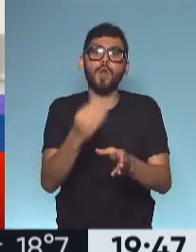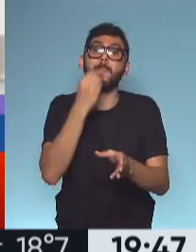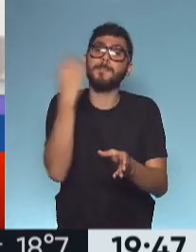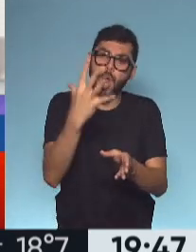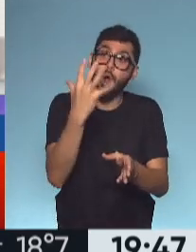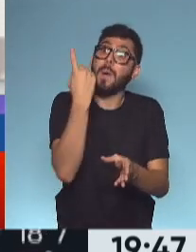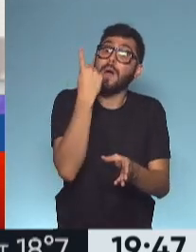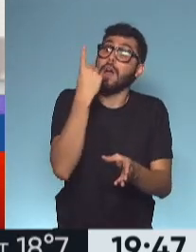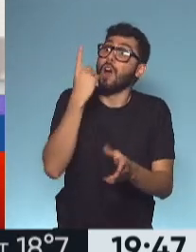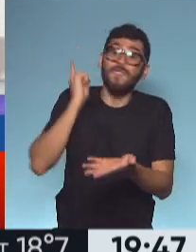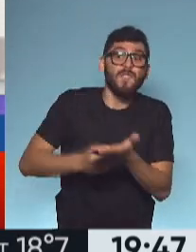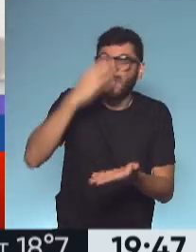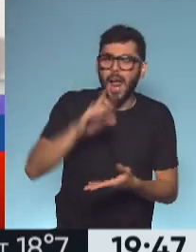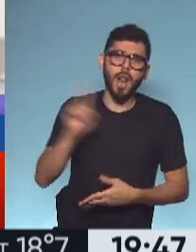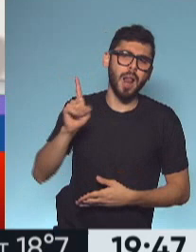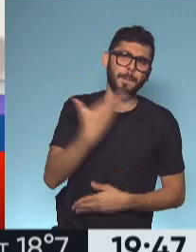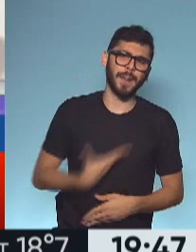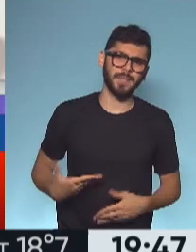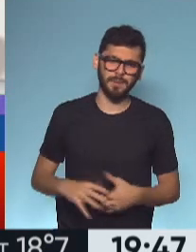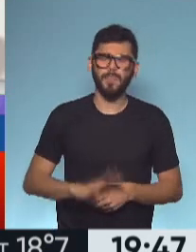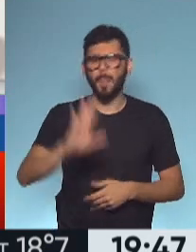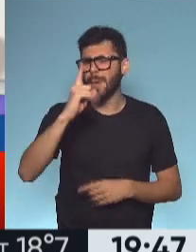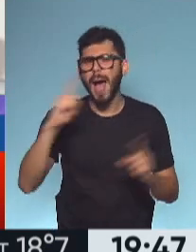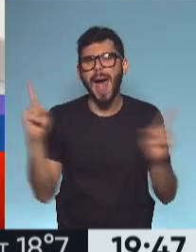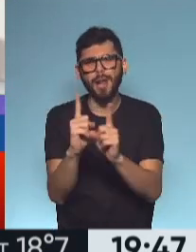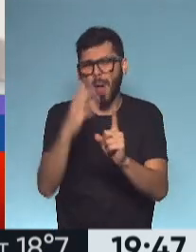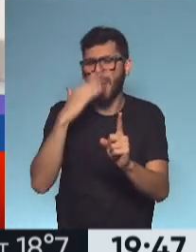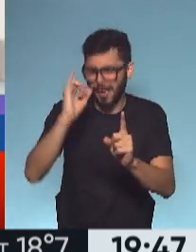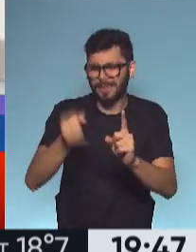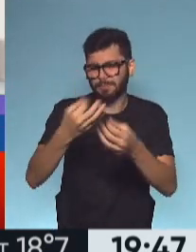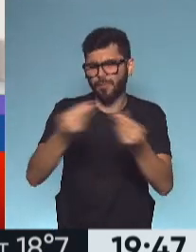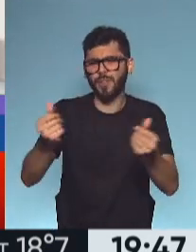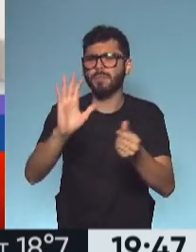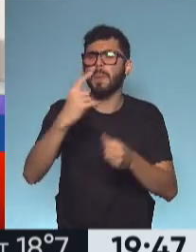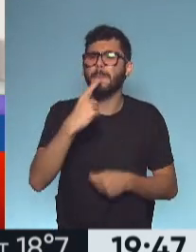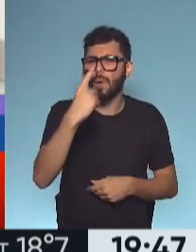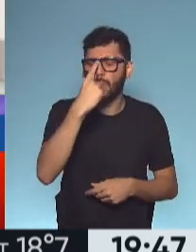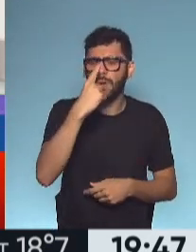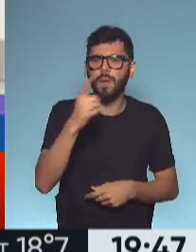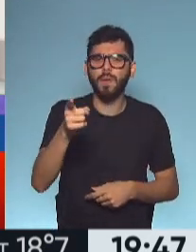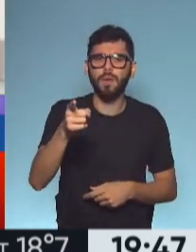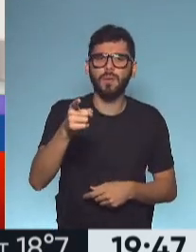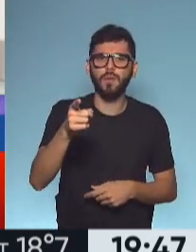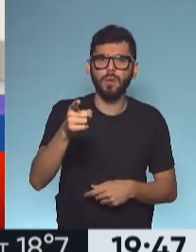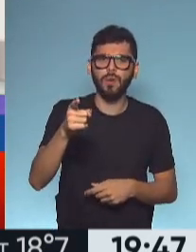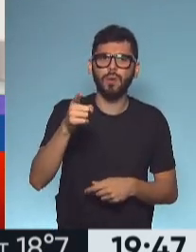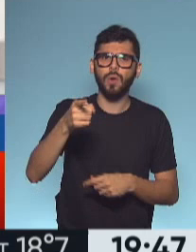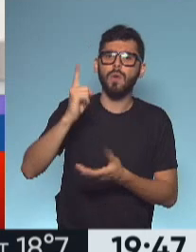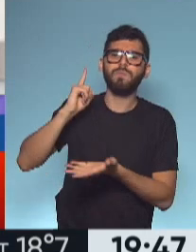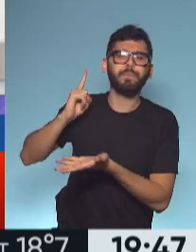nuestro presidente. Como resumen, y ahora sí para finalizar y para dejarlo, ¿coincidió y lo